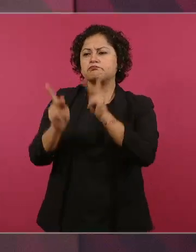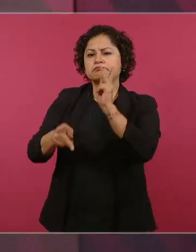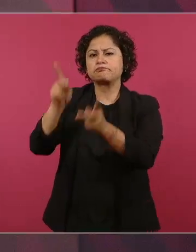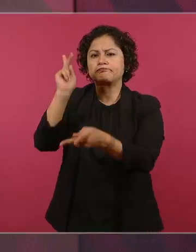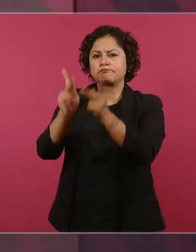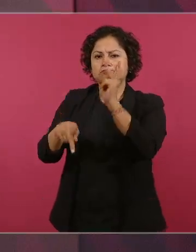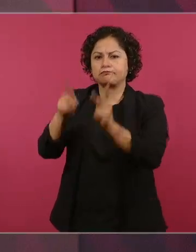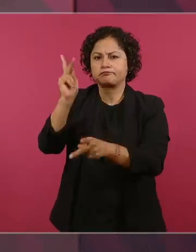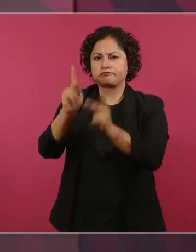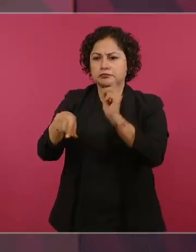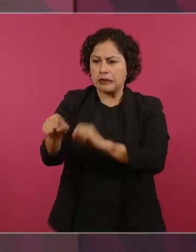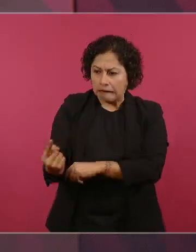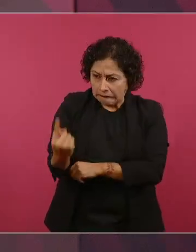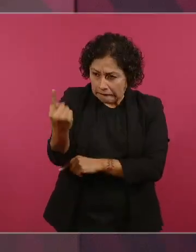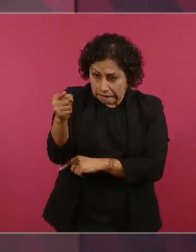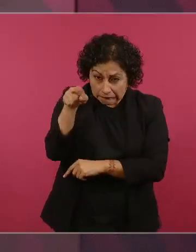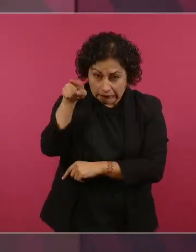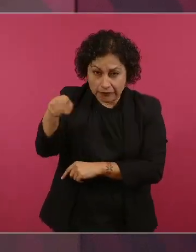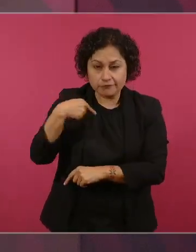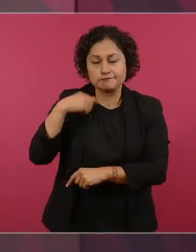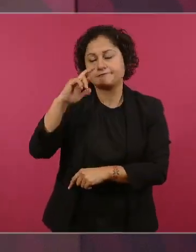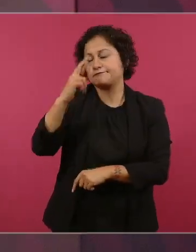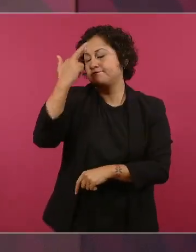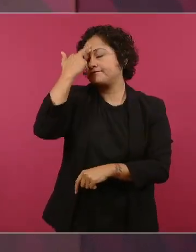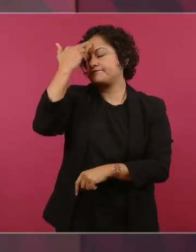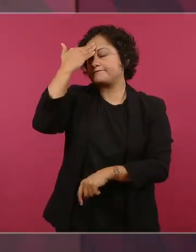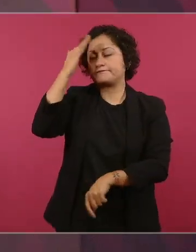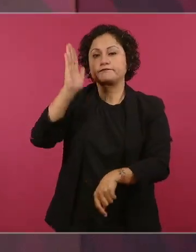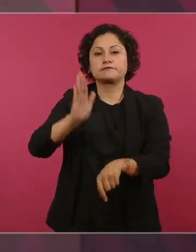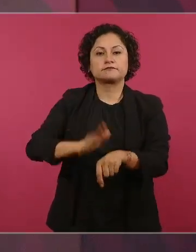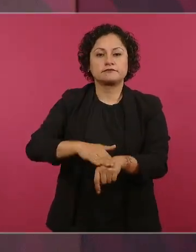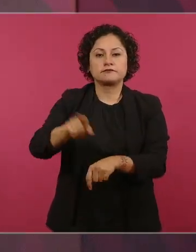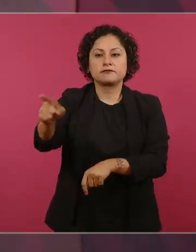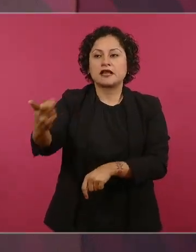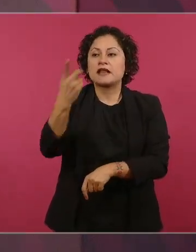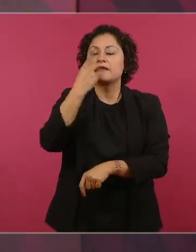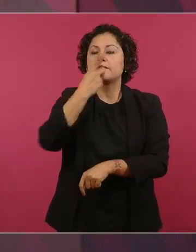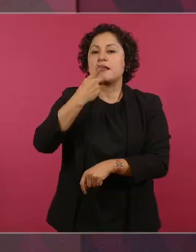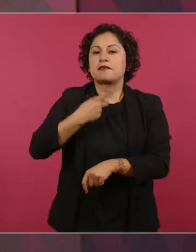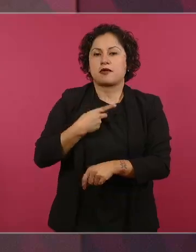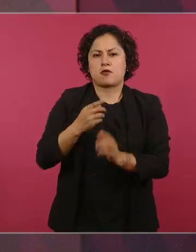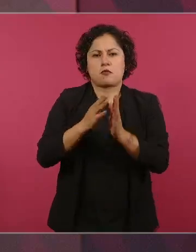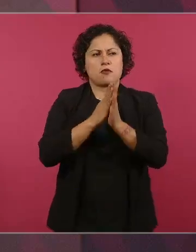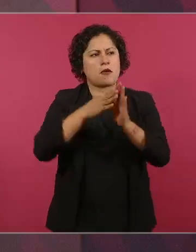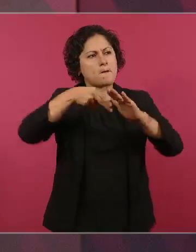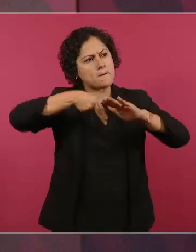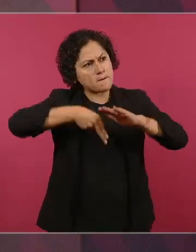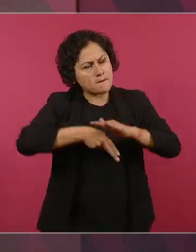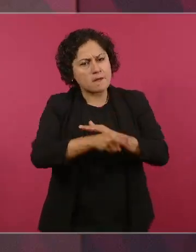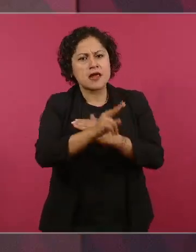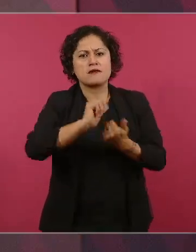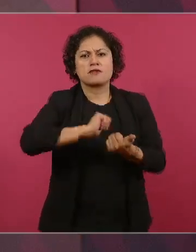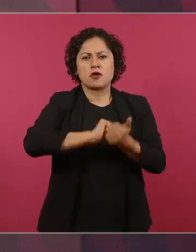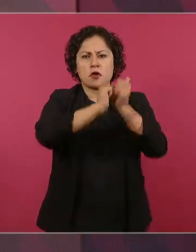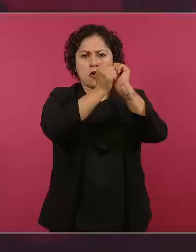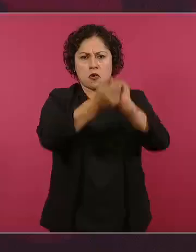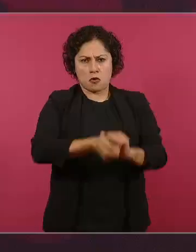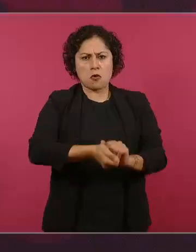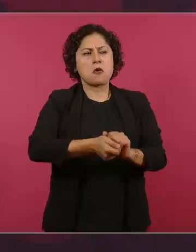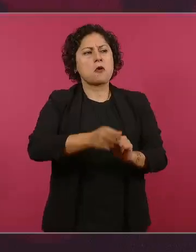me acuerdo de dos cosas. Primero, que por qué no se privatizaba el metro, era yo jefe de gobierno.